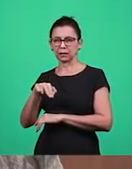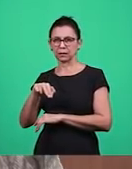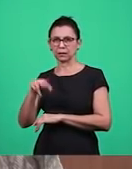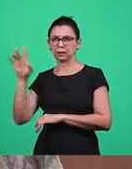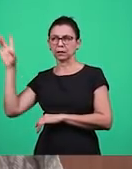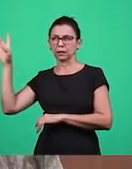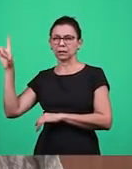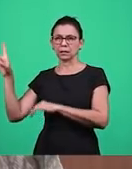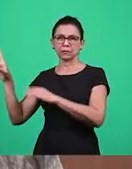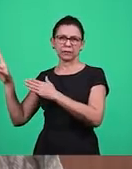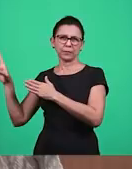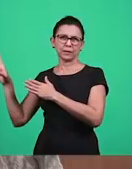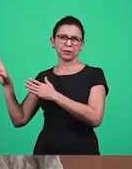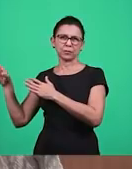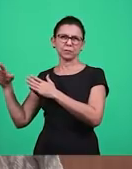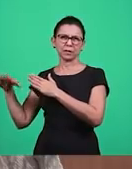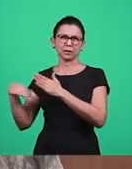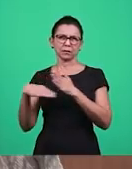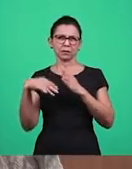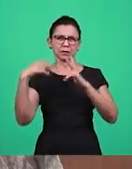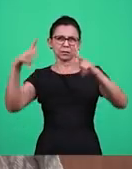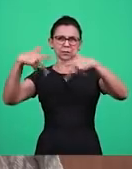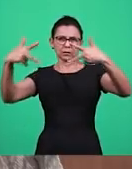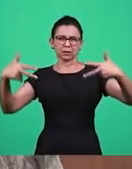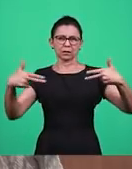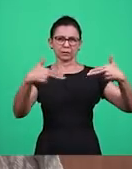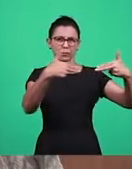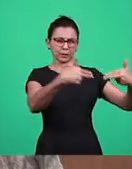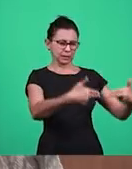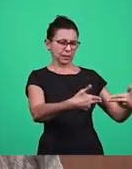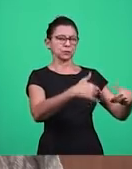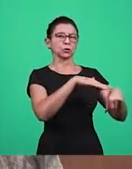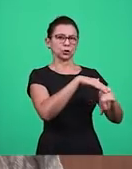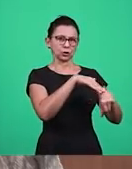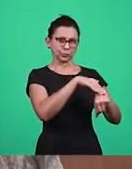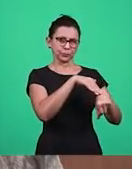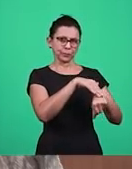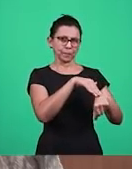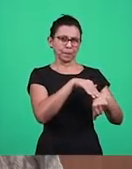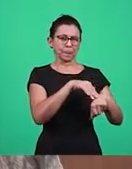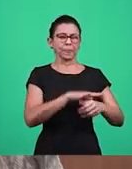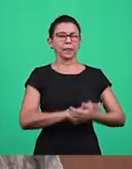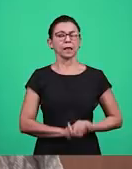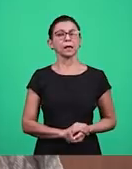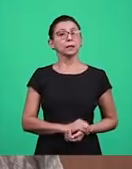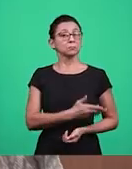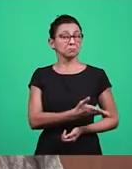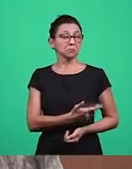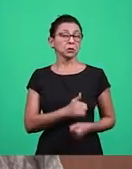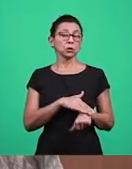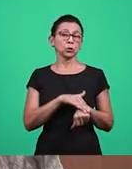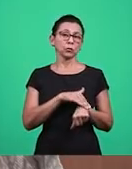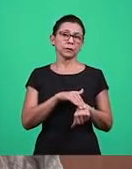él. Y el profeta Natán le dice una historia, un hecho, porque el rey, él era